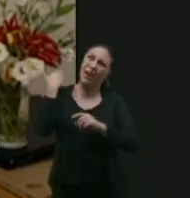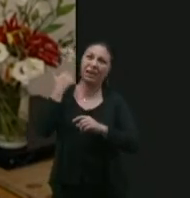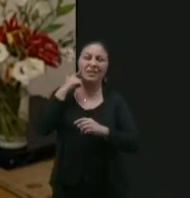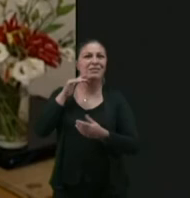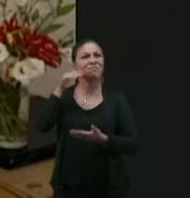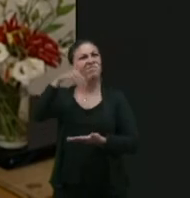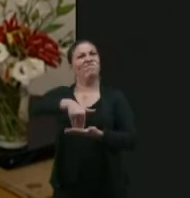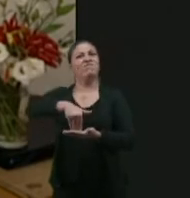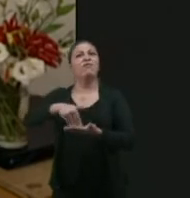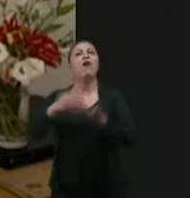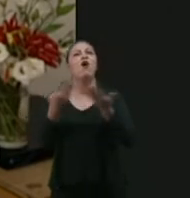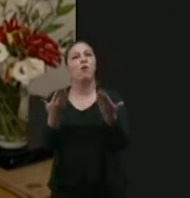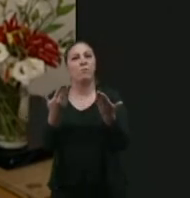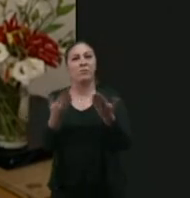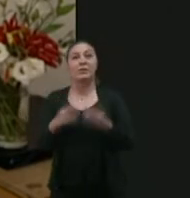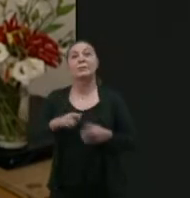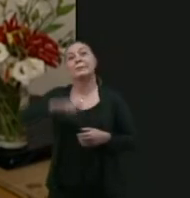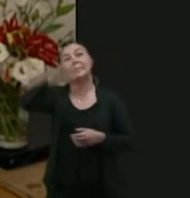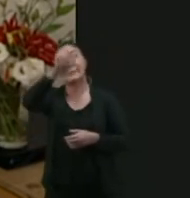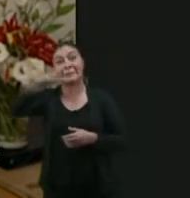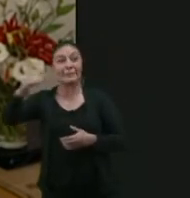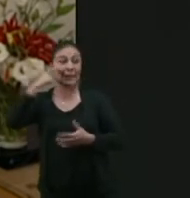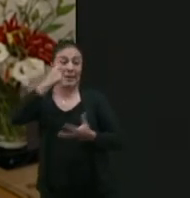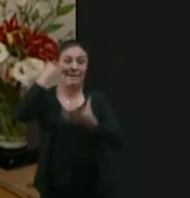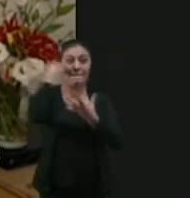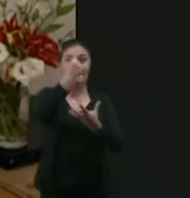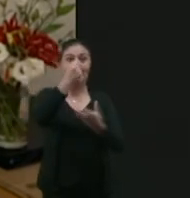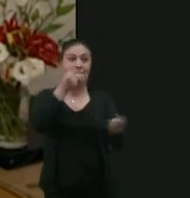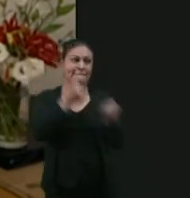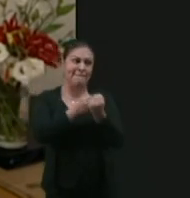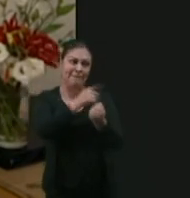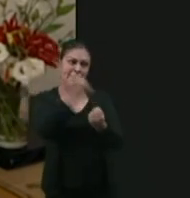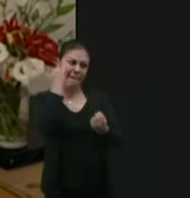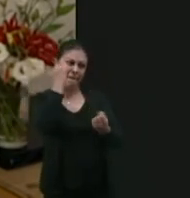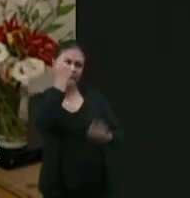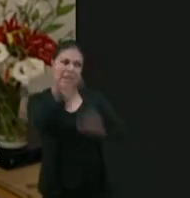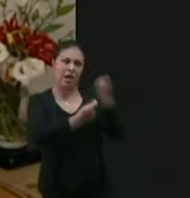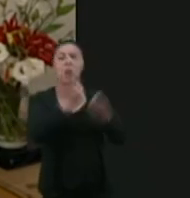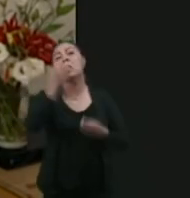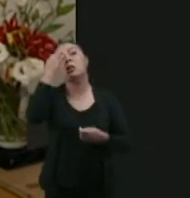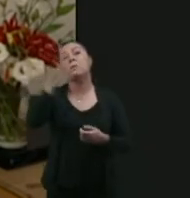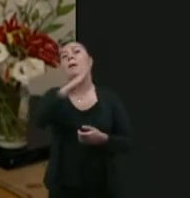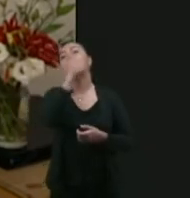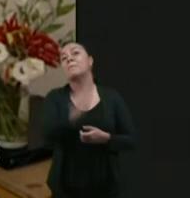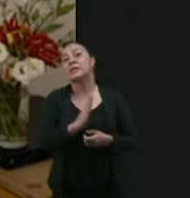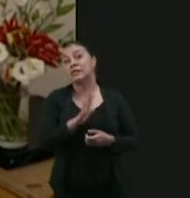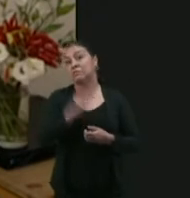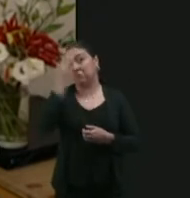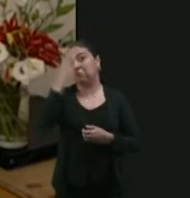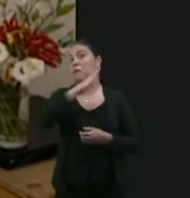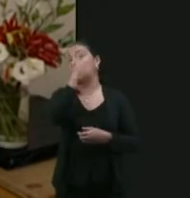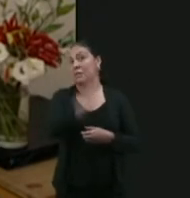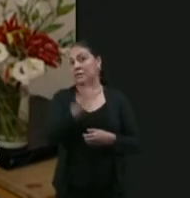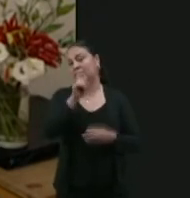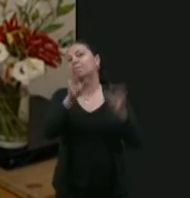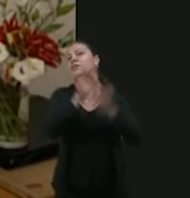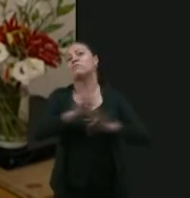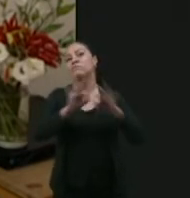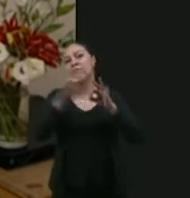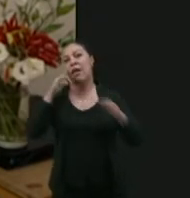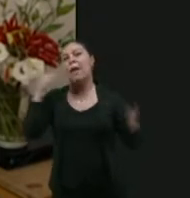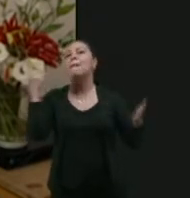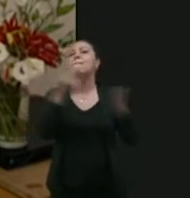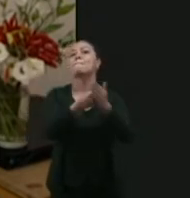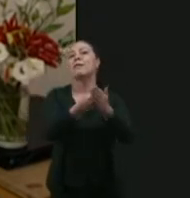Los inversionistas. Si yo invierto en un emprendimiento en Brasil y ese tiene éxito, yo tengo que pagar impuestos en